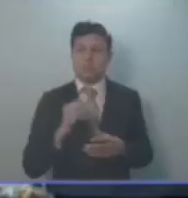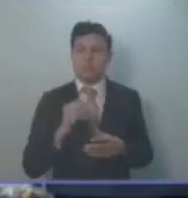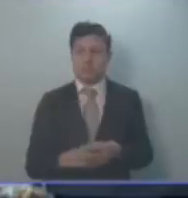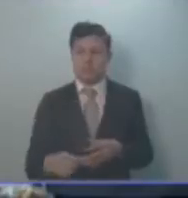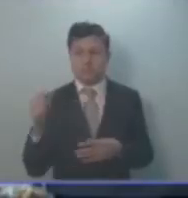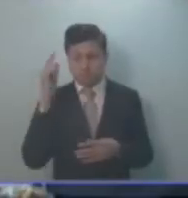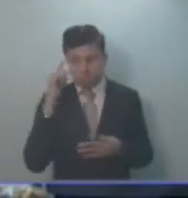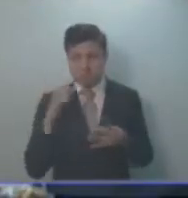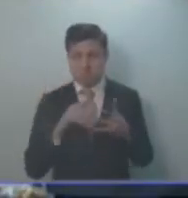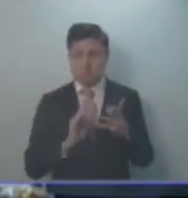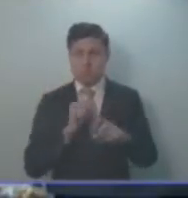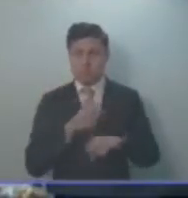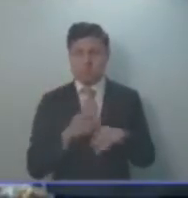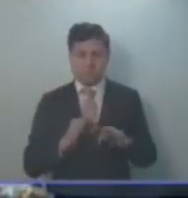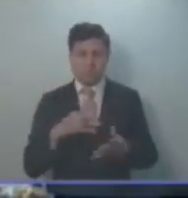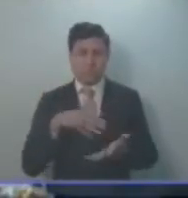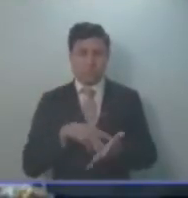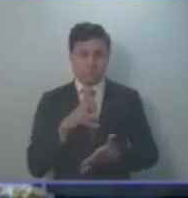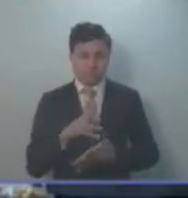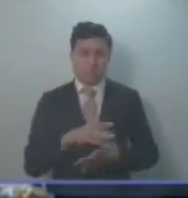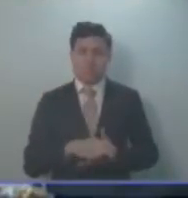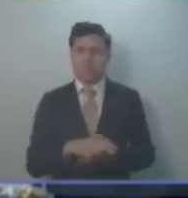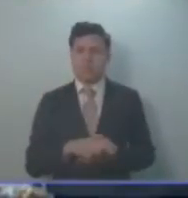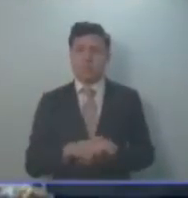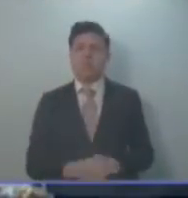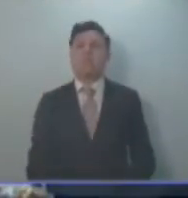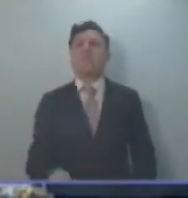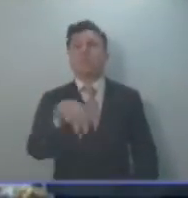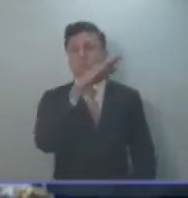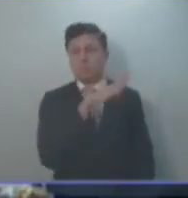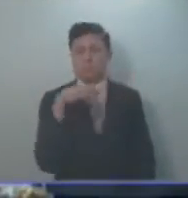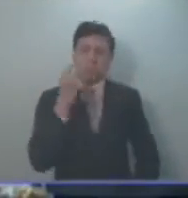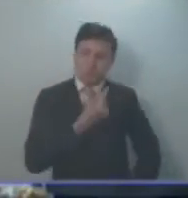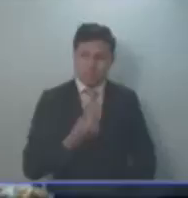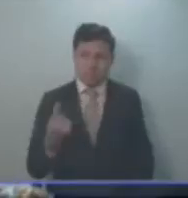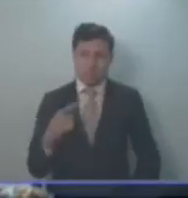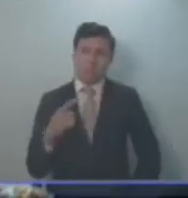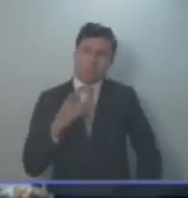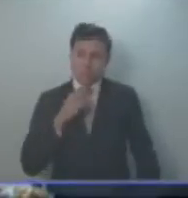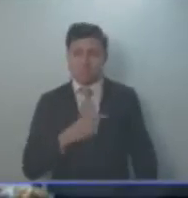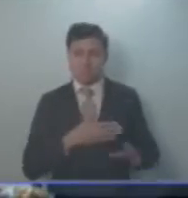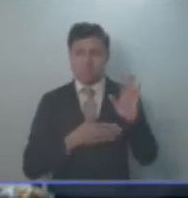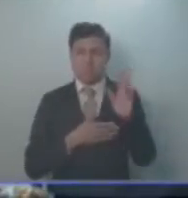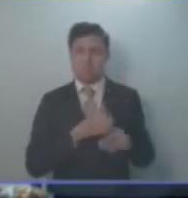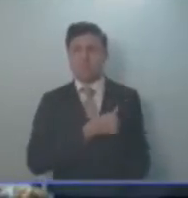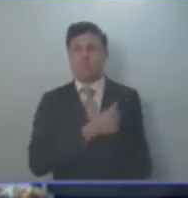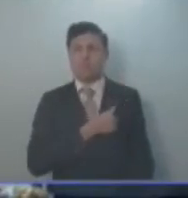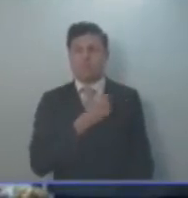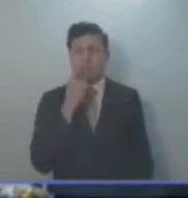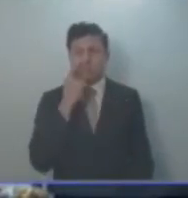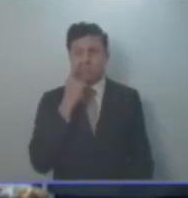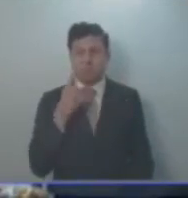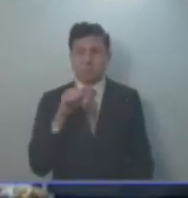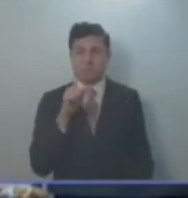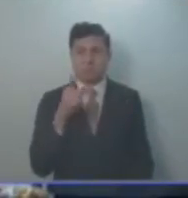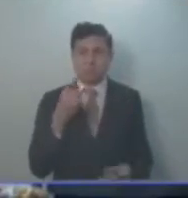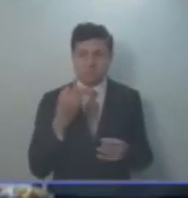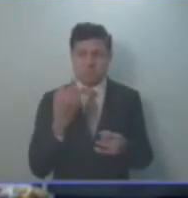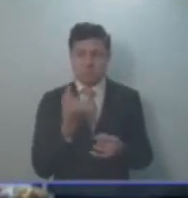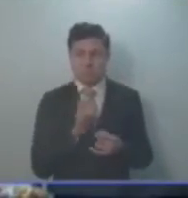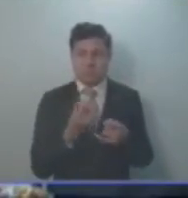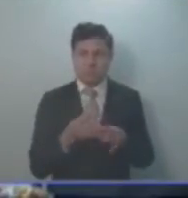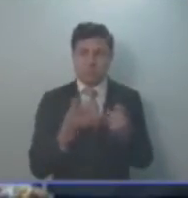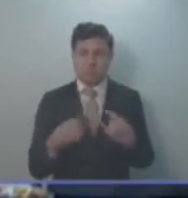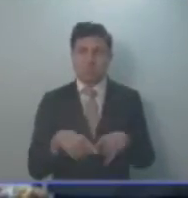constituye un bien público. El Estado y las personas están obligadas a velar por su conservación